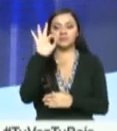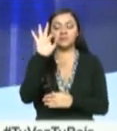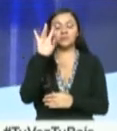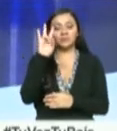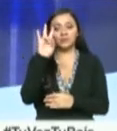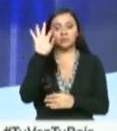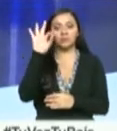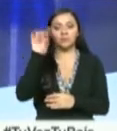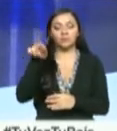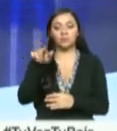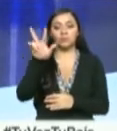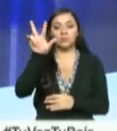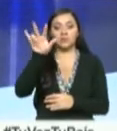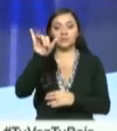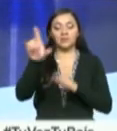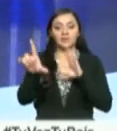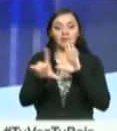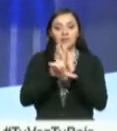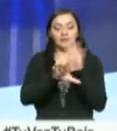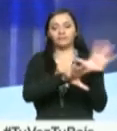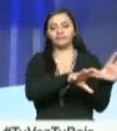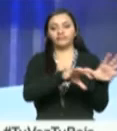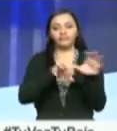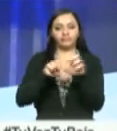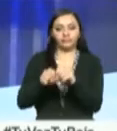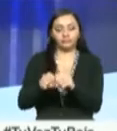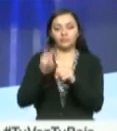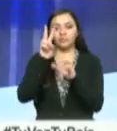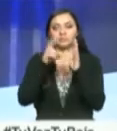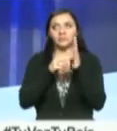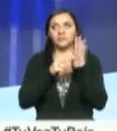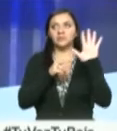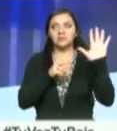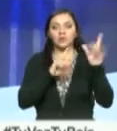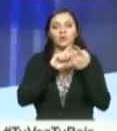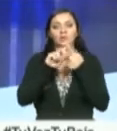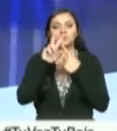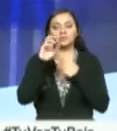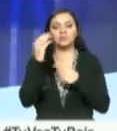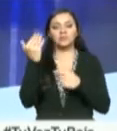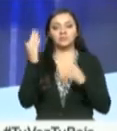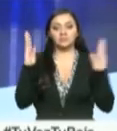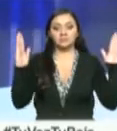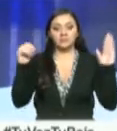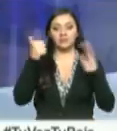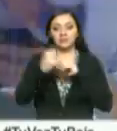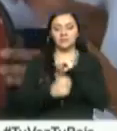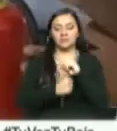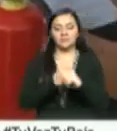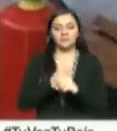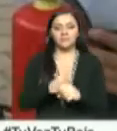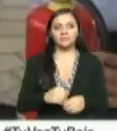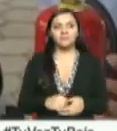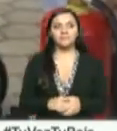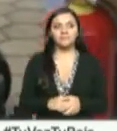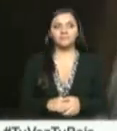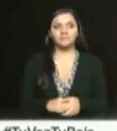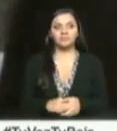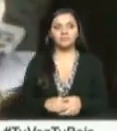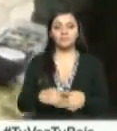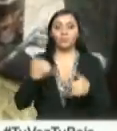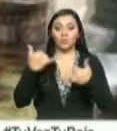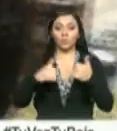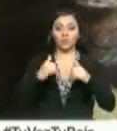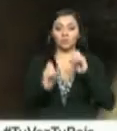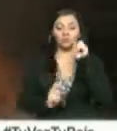material explosivo ilegal fueron decomisadas entre 2005 y 2015. Veamos. Todos los fuegos